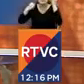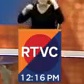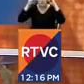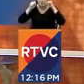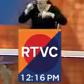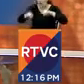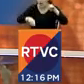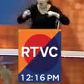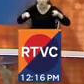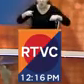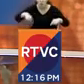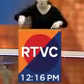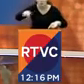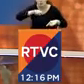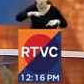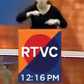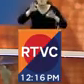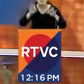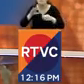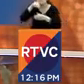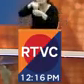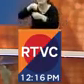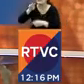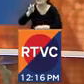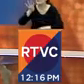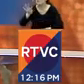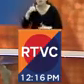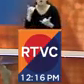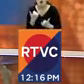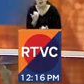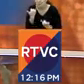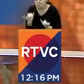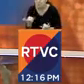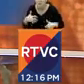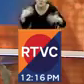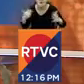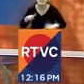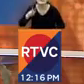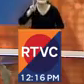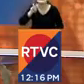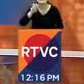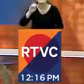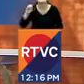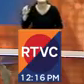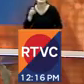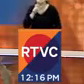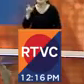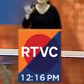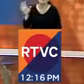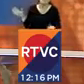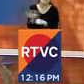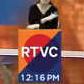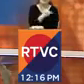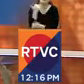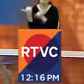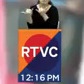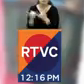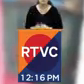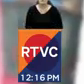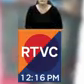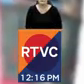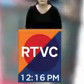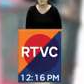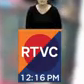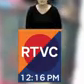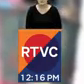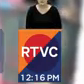tienen capacidad para 74 detenidos y hoy cuentan más de 700 personas privadas de la libertad. Las